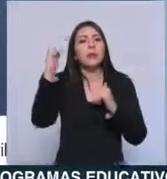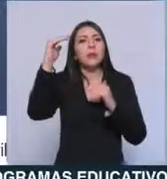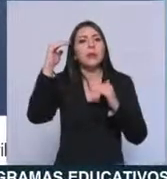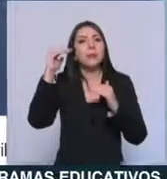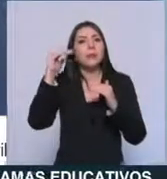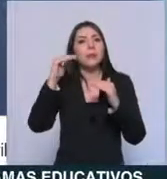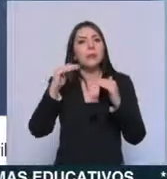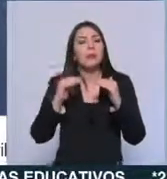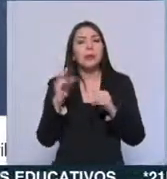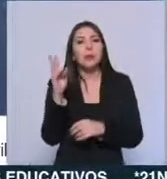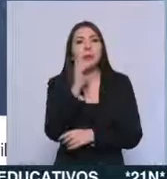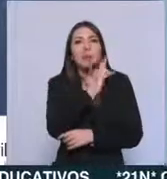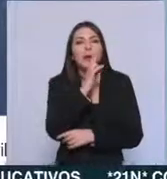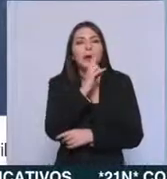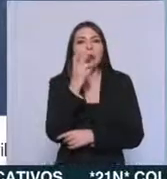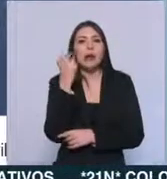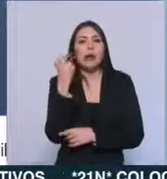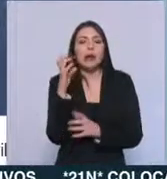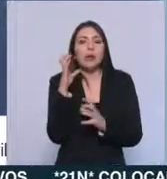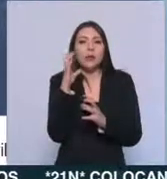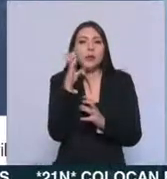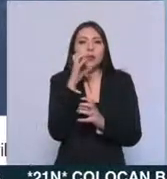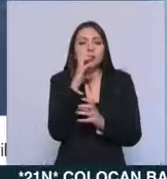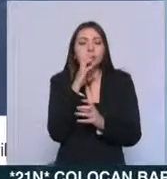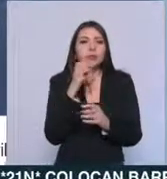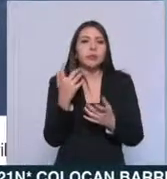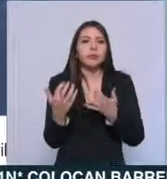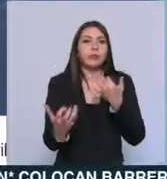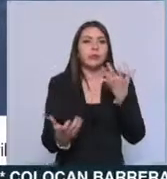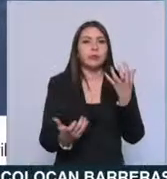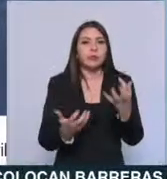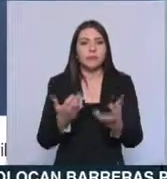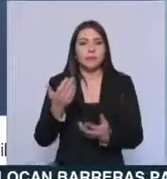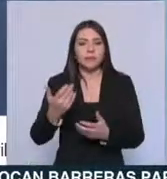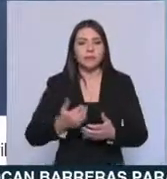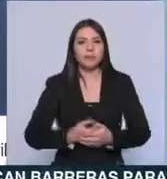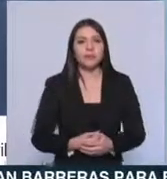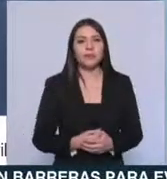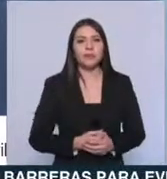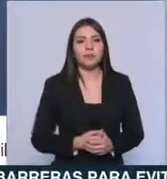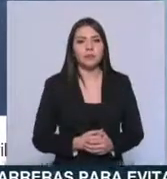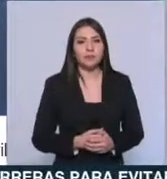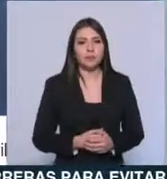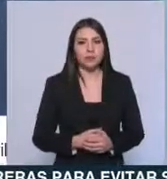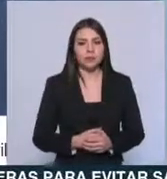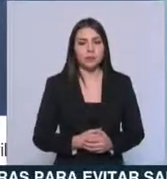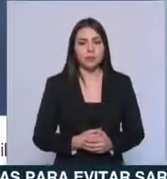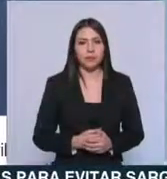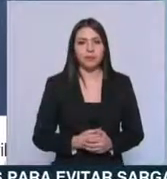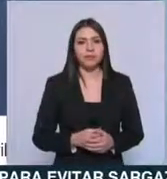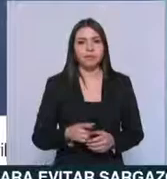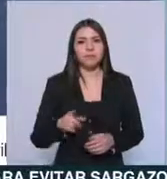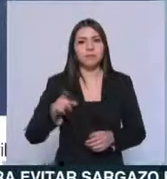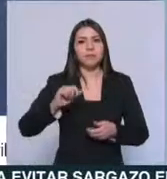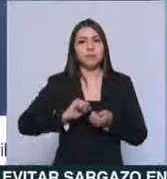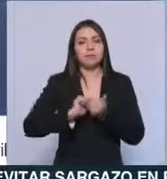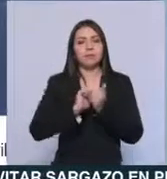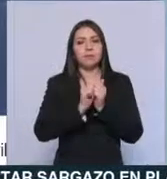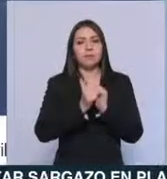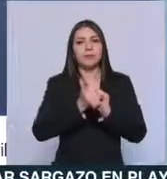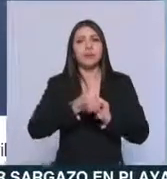Esto ha permitido, te digo, una baja dispersión, ¿ya? Ha disminuido la dispersión de